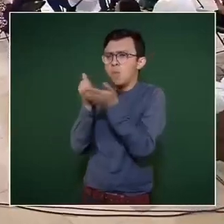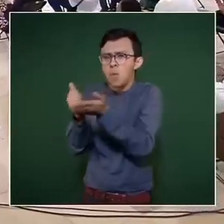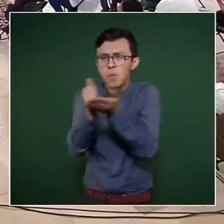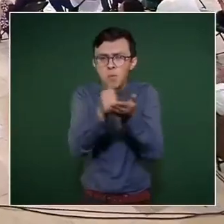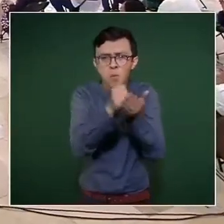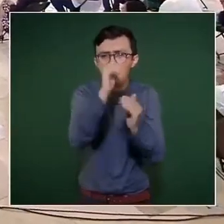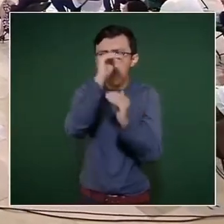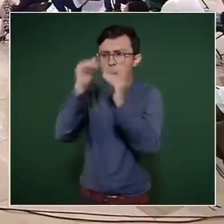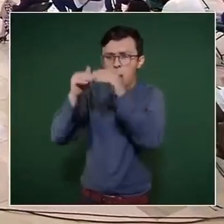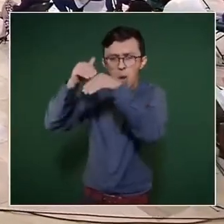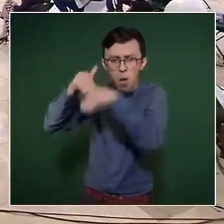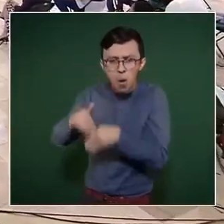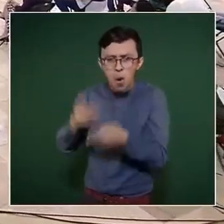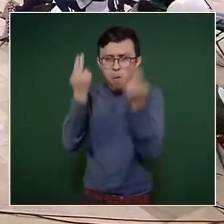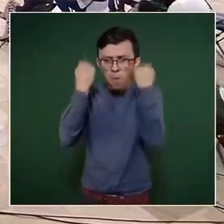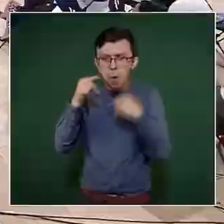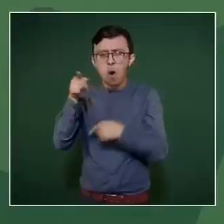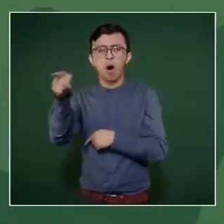de